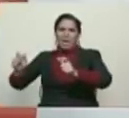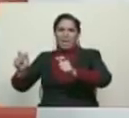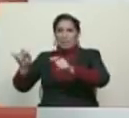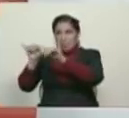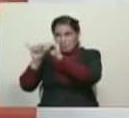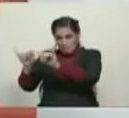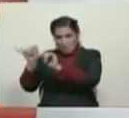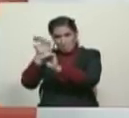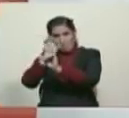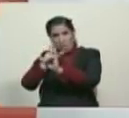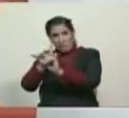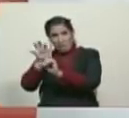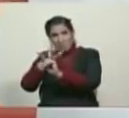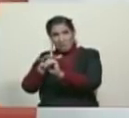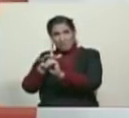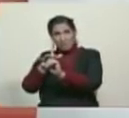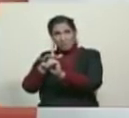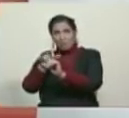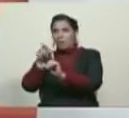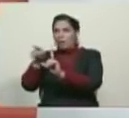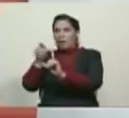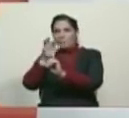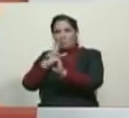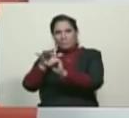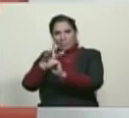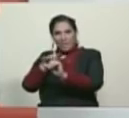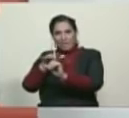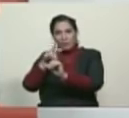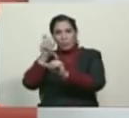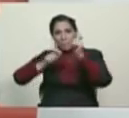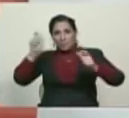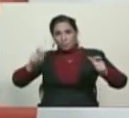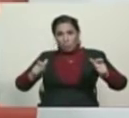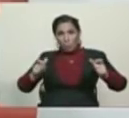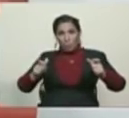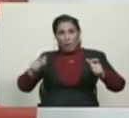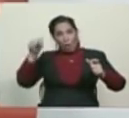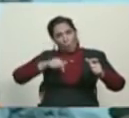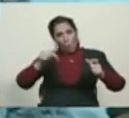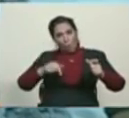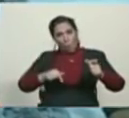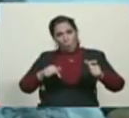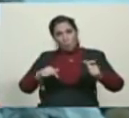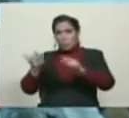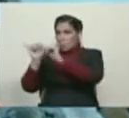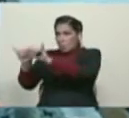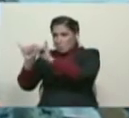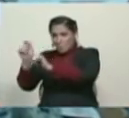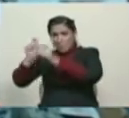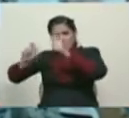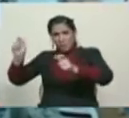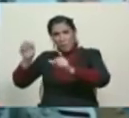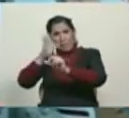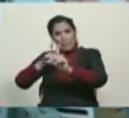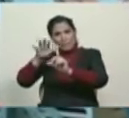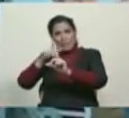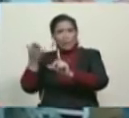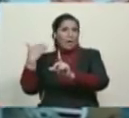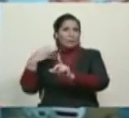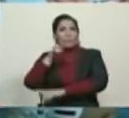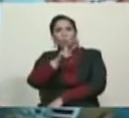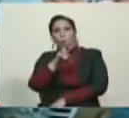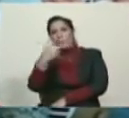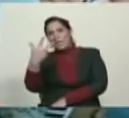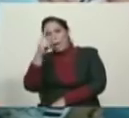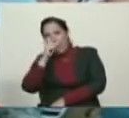engañando, perdón, los que están engañando a su gente hoy, son los mismos que los engañaron hace 2 años, hace 3 años. No hay nada nuevo,